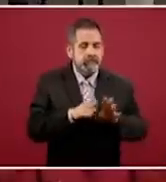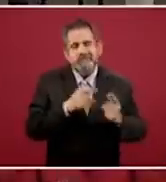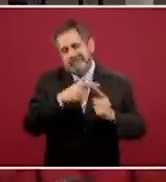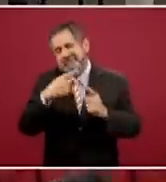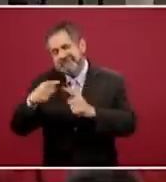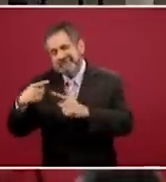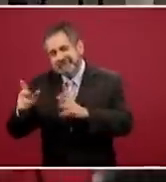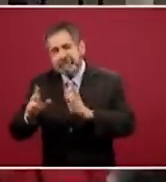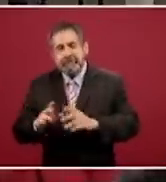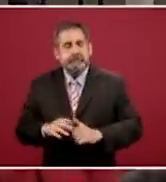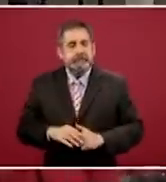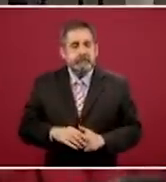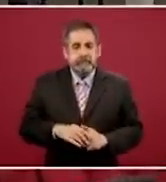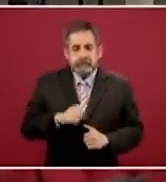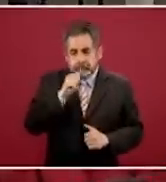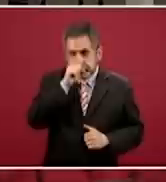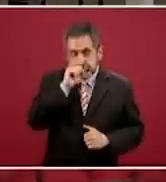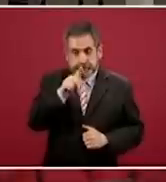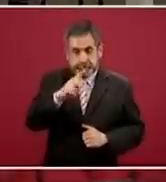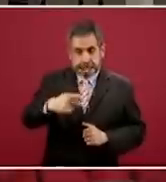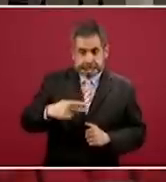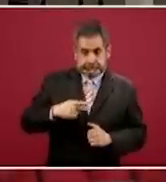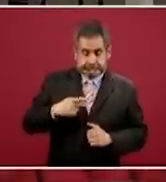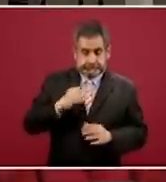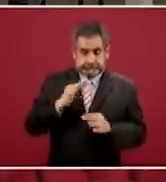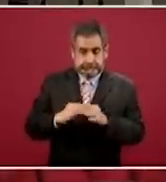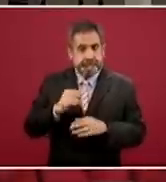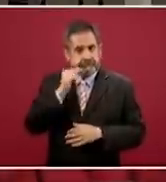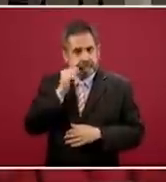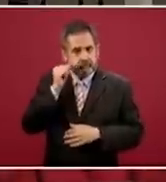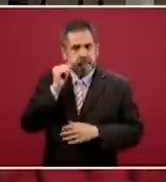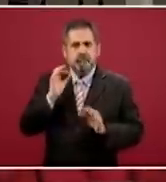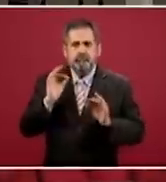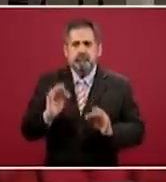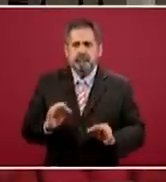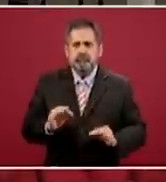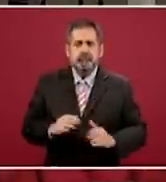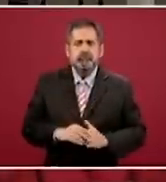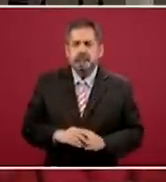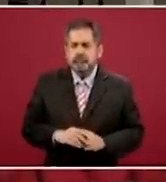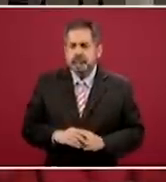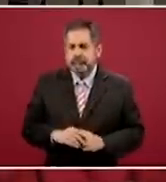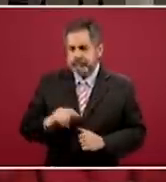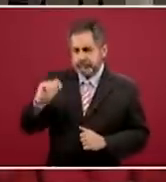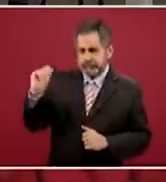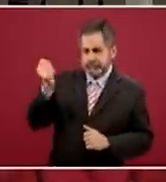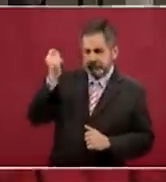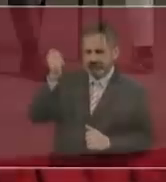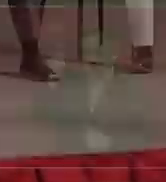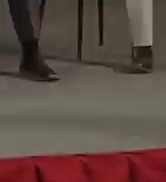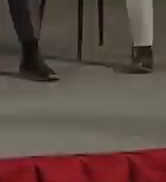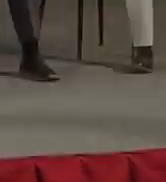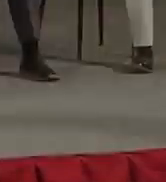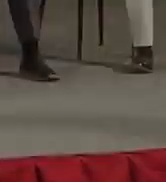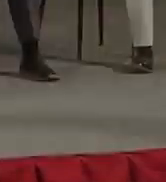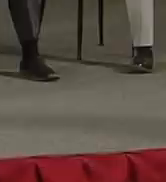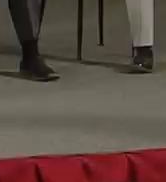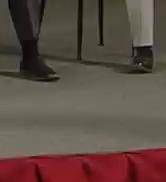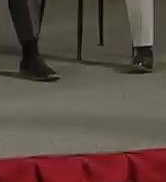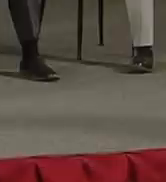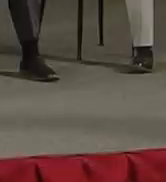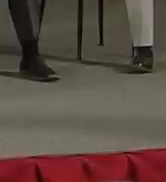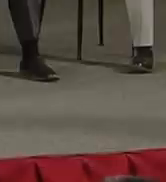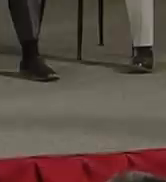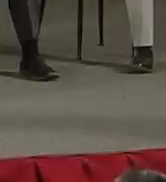¿no? Entonces, refiriéndome a la pregunta específica, ayer efectivamente el Tecnológico de Monterrey, institución privada, y